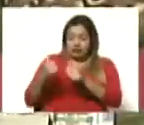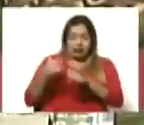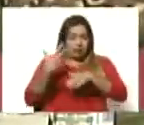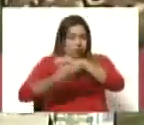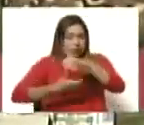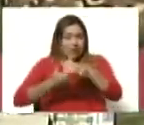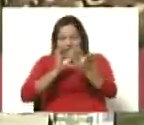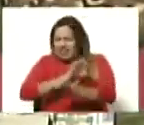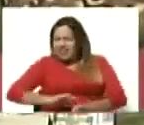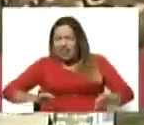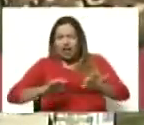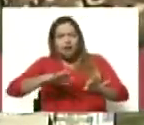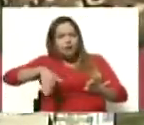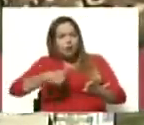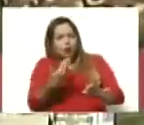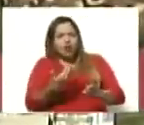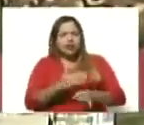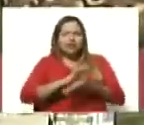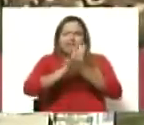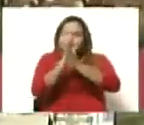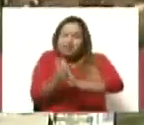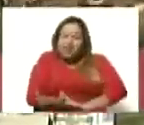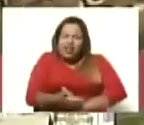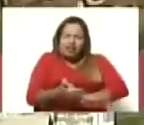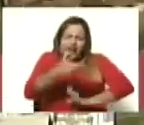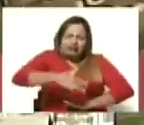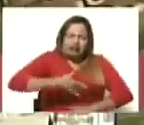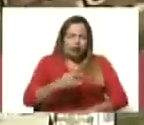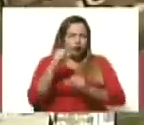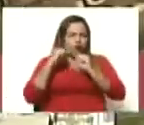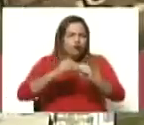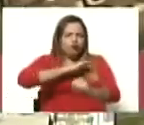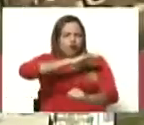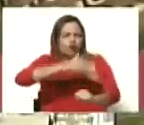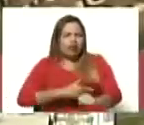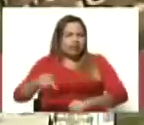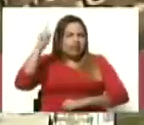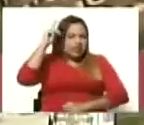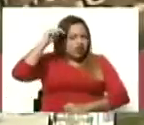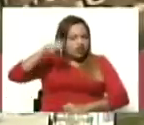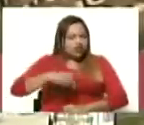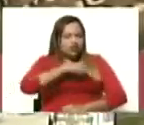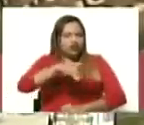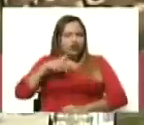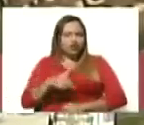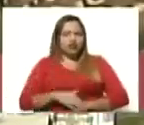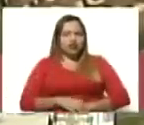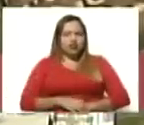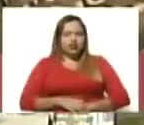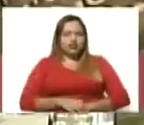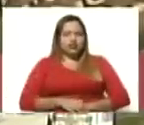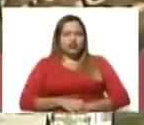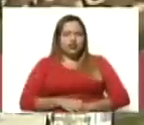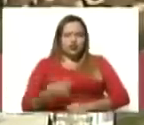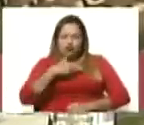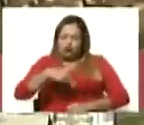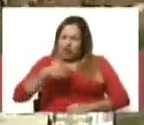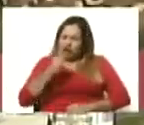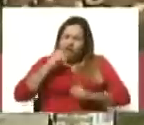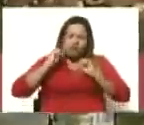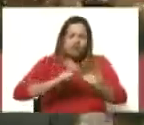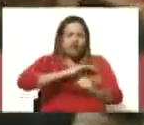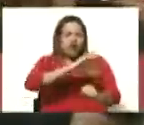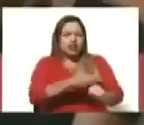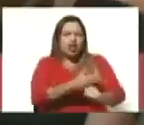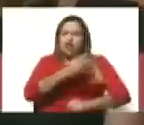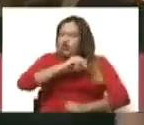ni nada podrá con el espíritu de guerreros indios que somos nosotros. Come candela que somos nosotros.